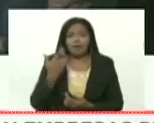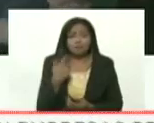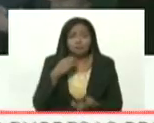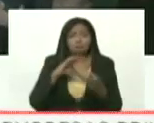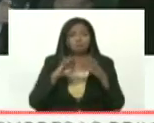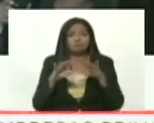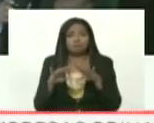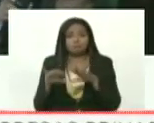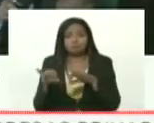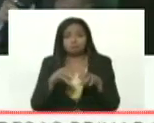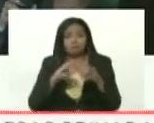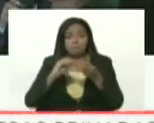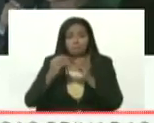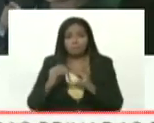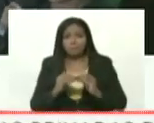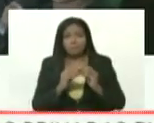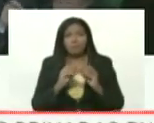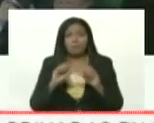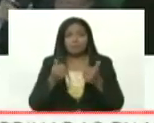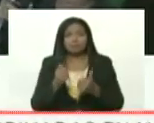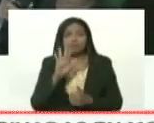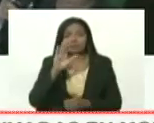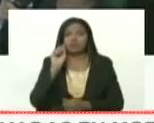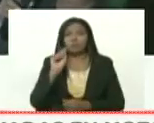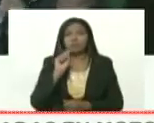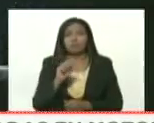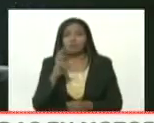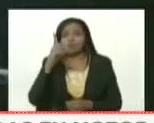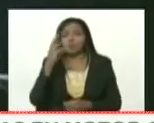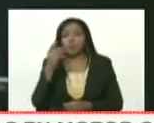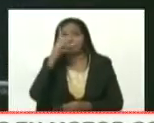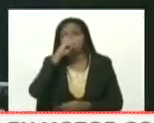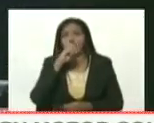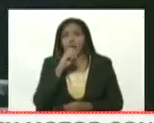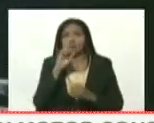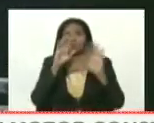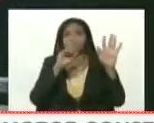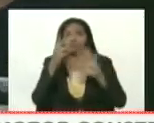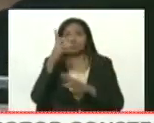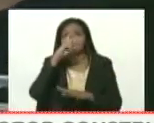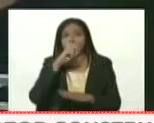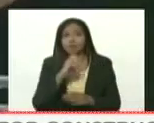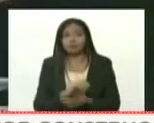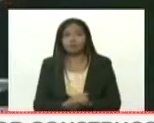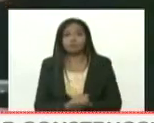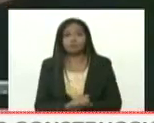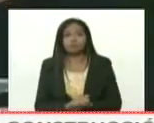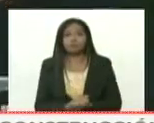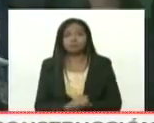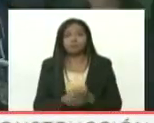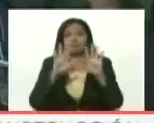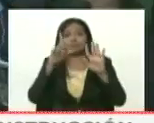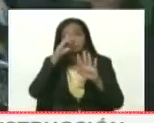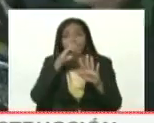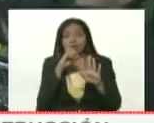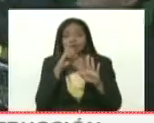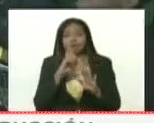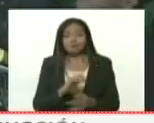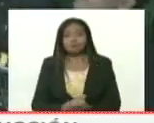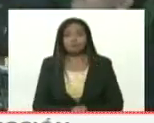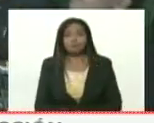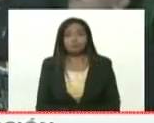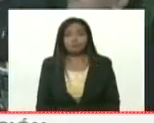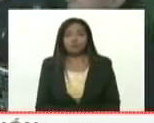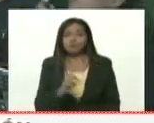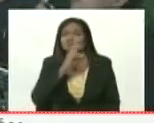rato. Empecé hace como 5 minutos. ¿Qué edad tienes tú? 12. 12 años. ¿Y tú? 10. 10 años. ¿Tú